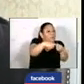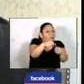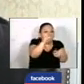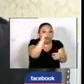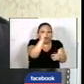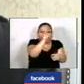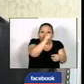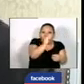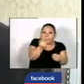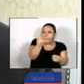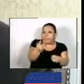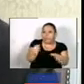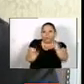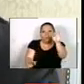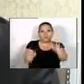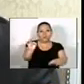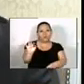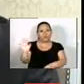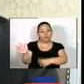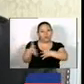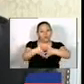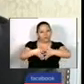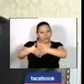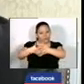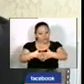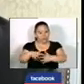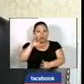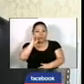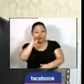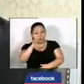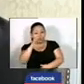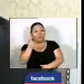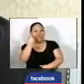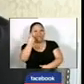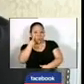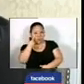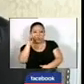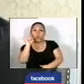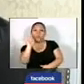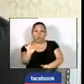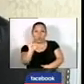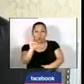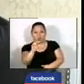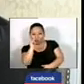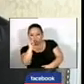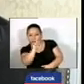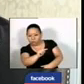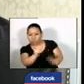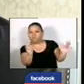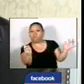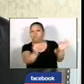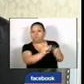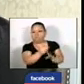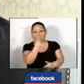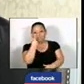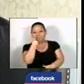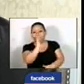enfrenta juicio en la nación norteamericana. Autoridades aseguran que hay testigos sobre los encuentros entre ambos.